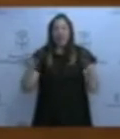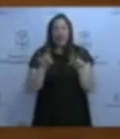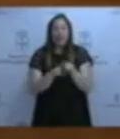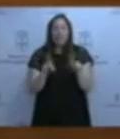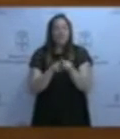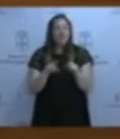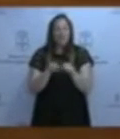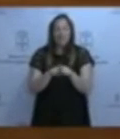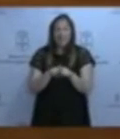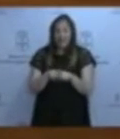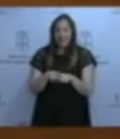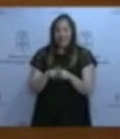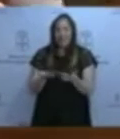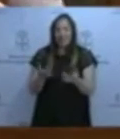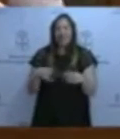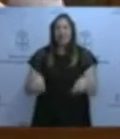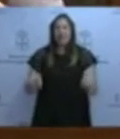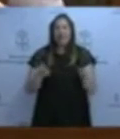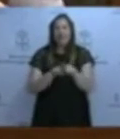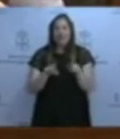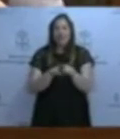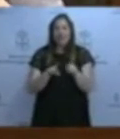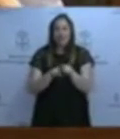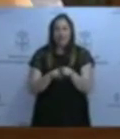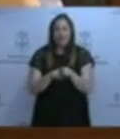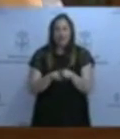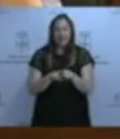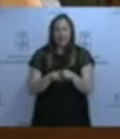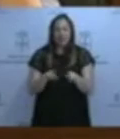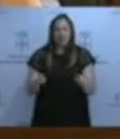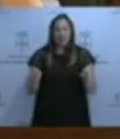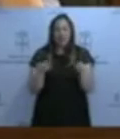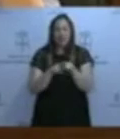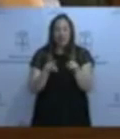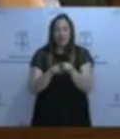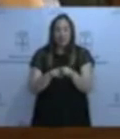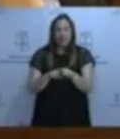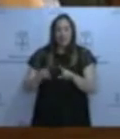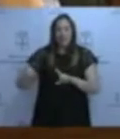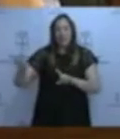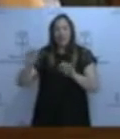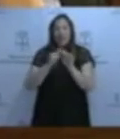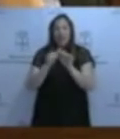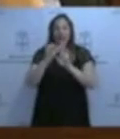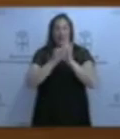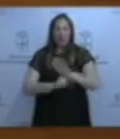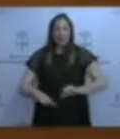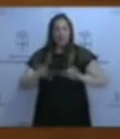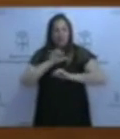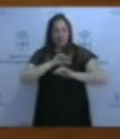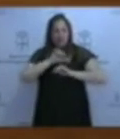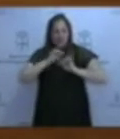fin, que si en vez de hacer trampes al solitario nos decidimos a solucionar el problema de las listas de espera, lo que hay que hacer es